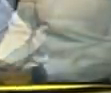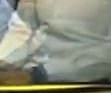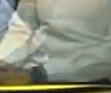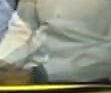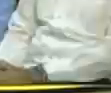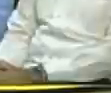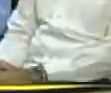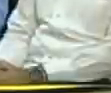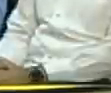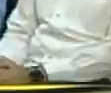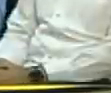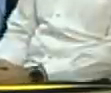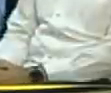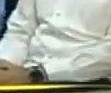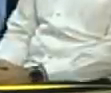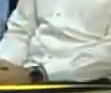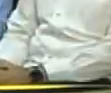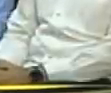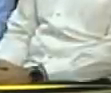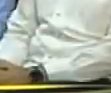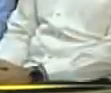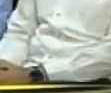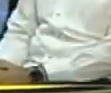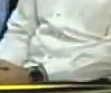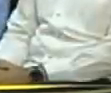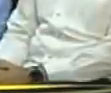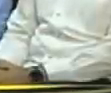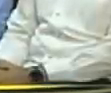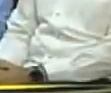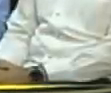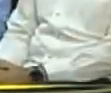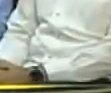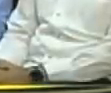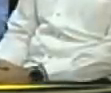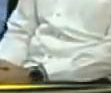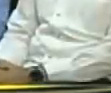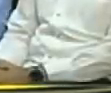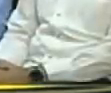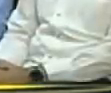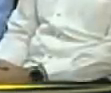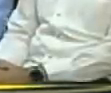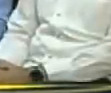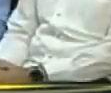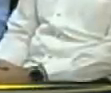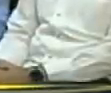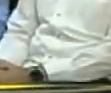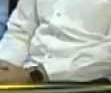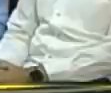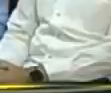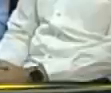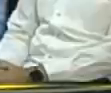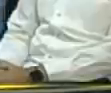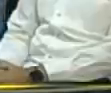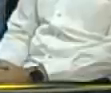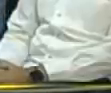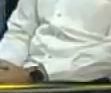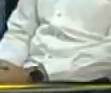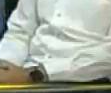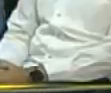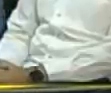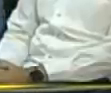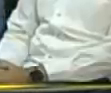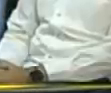seguir adelante, cerrar este año 2021 lleno de victoria, de paz, de estabilidad, pero de más compromiso para